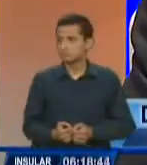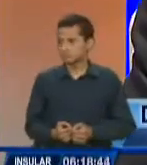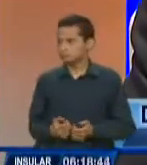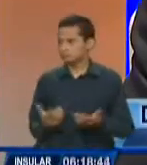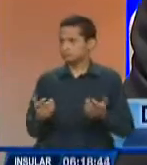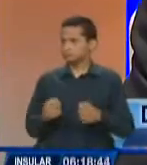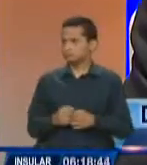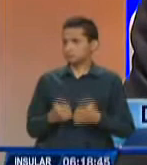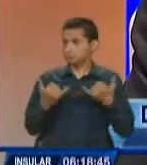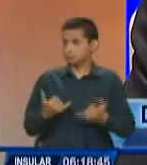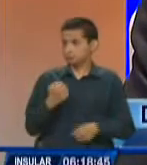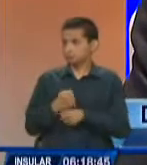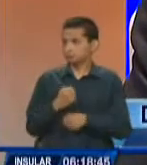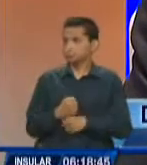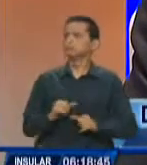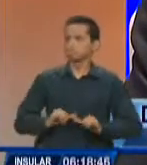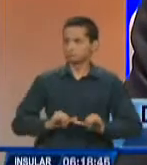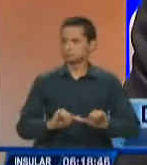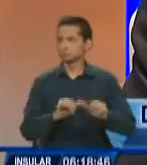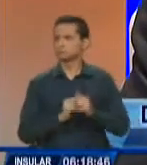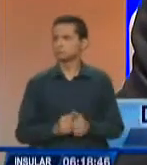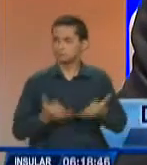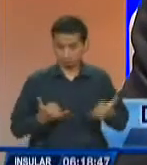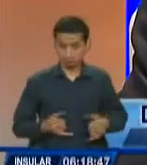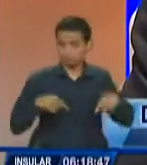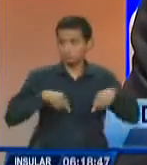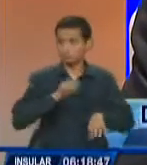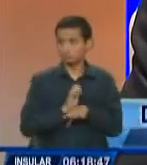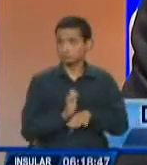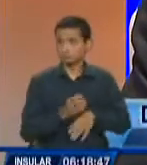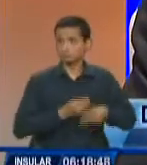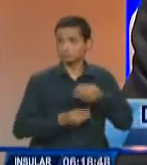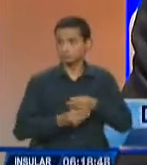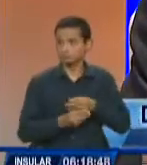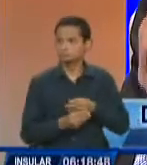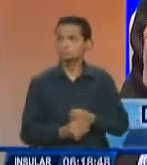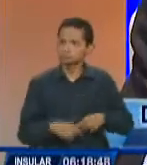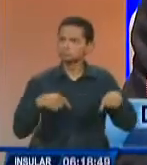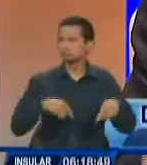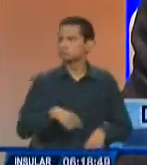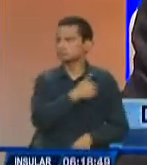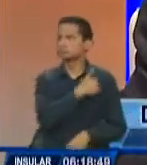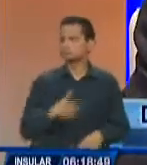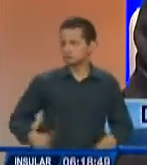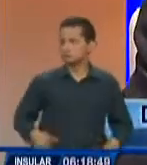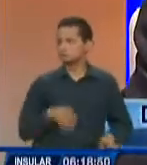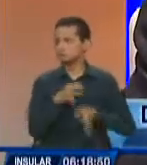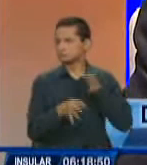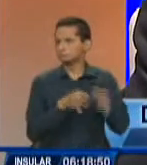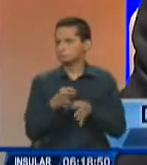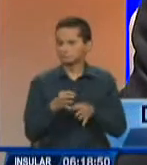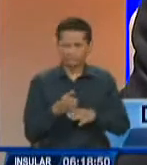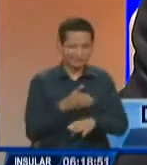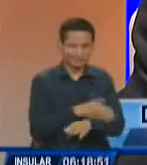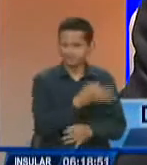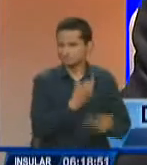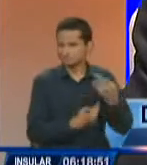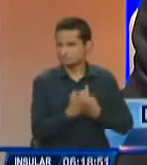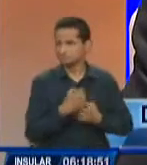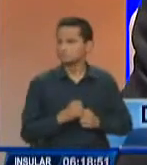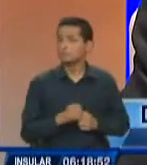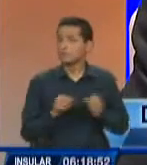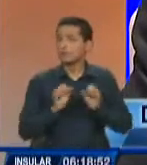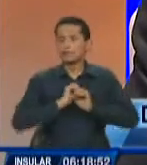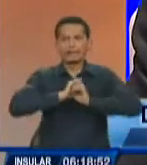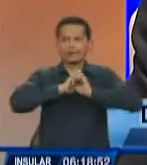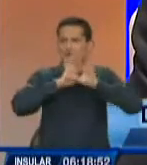el trabajo realizado. Es claro que la política comercial es definida por el presidente de la República, como se ha dicho efectivamente en la nota previa. Es muy